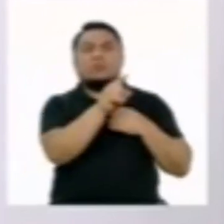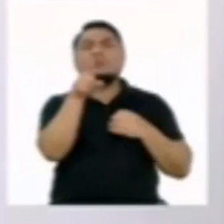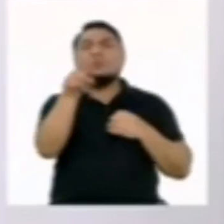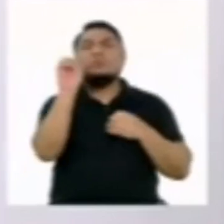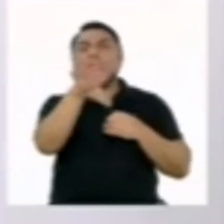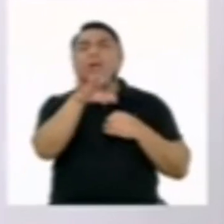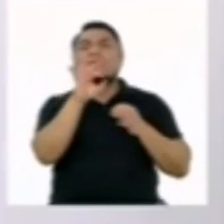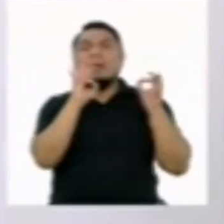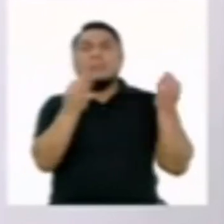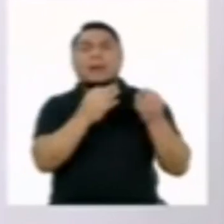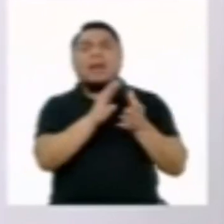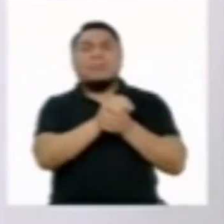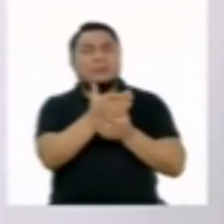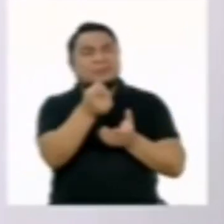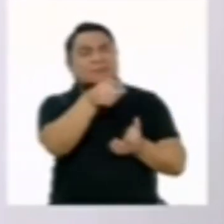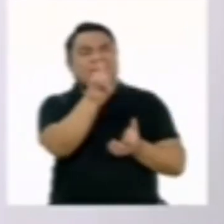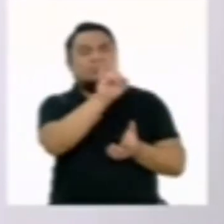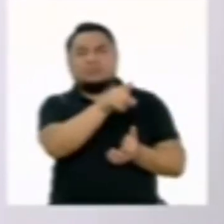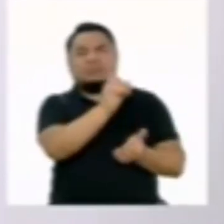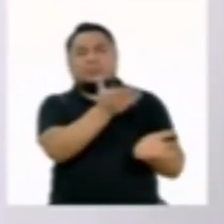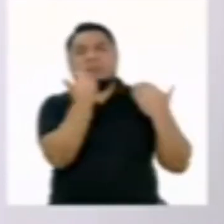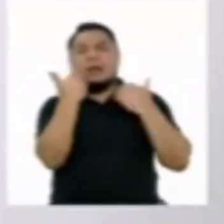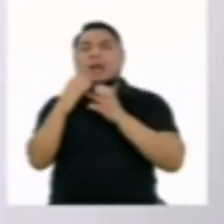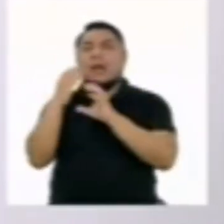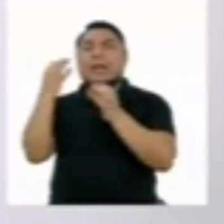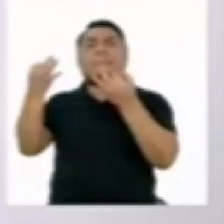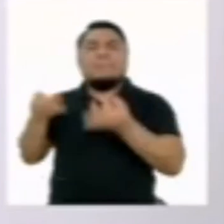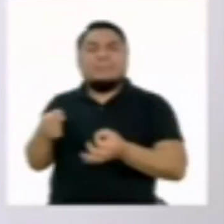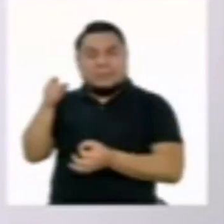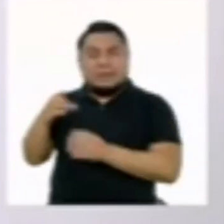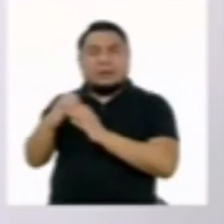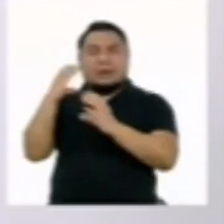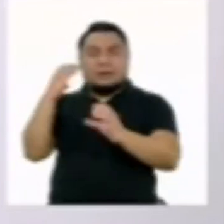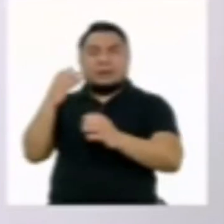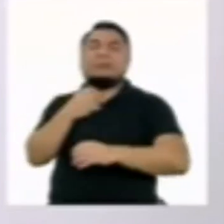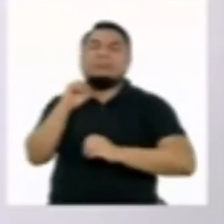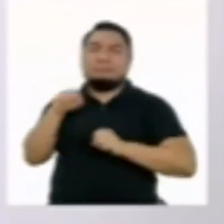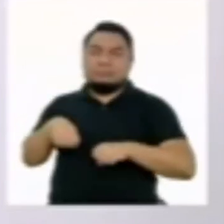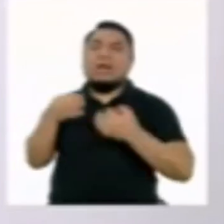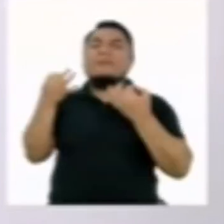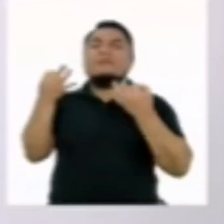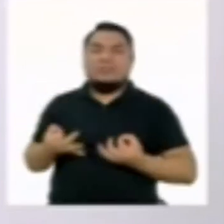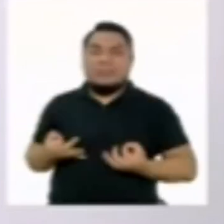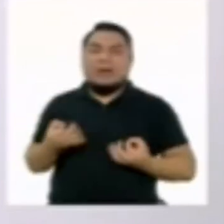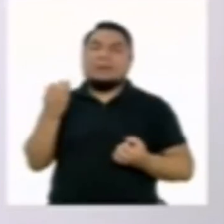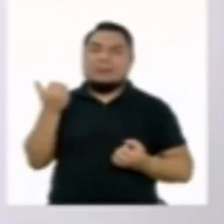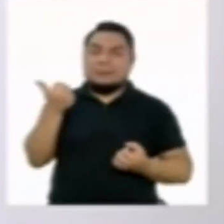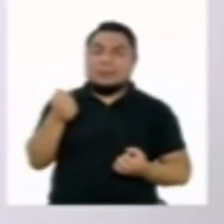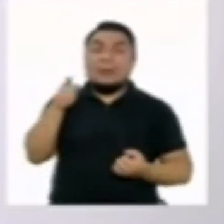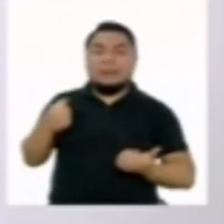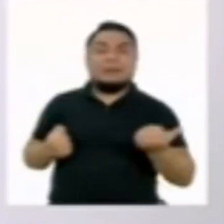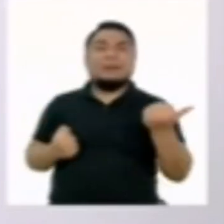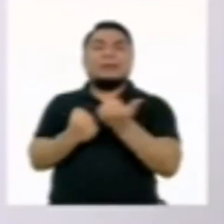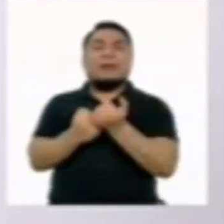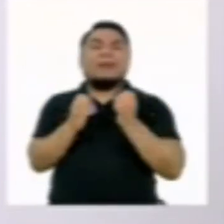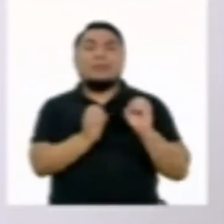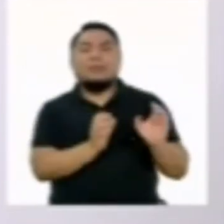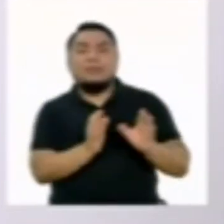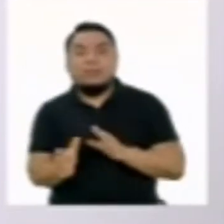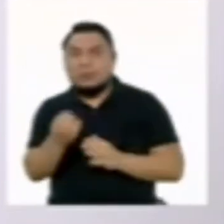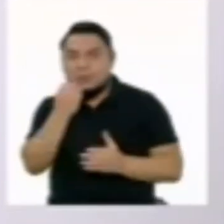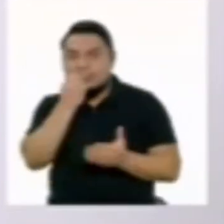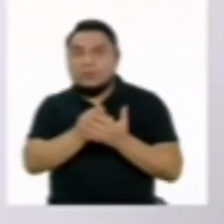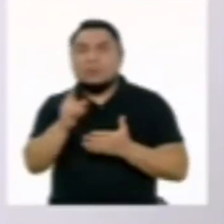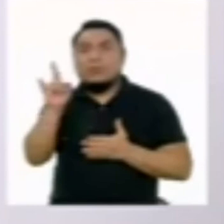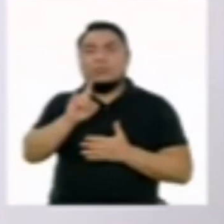y amigas y amigos a hacer lo mismo. Al usar transporte público formal, contribuimos al orden y al